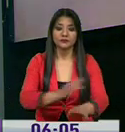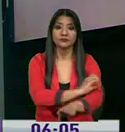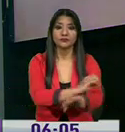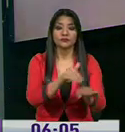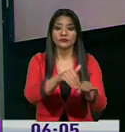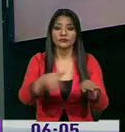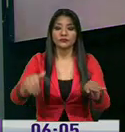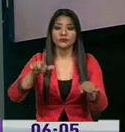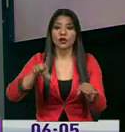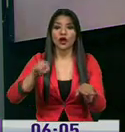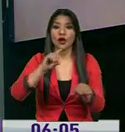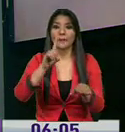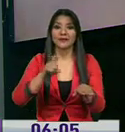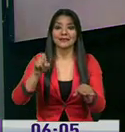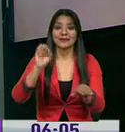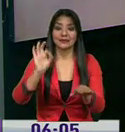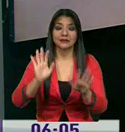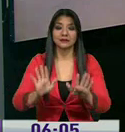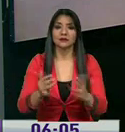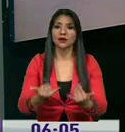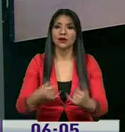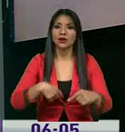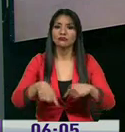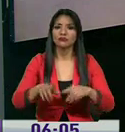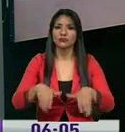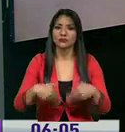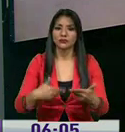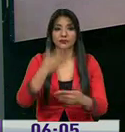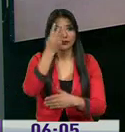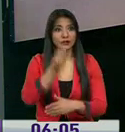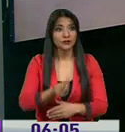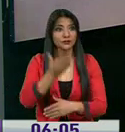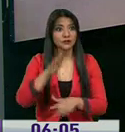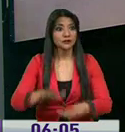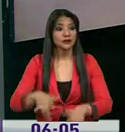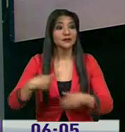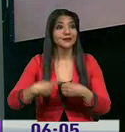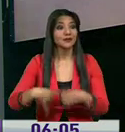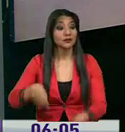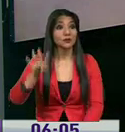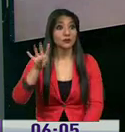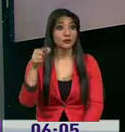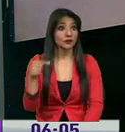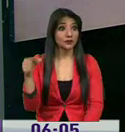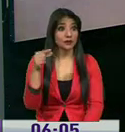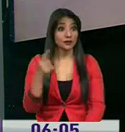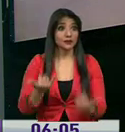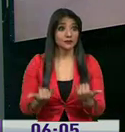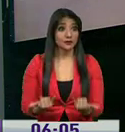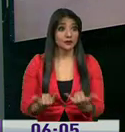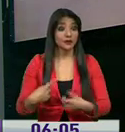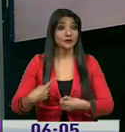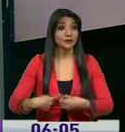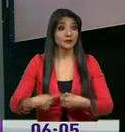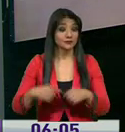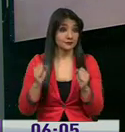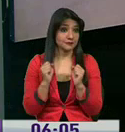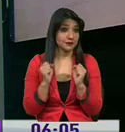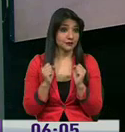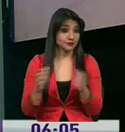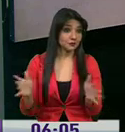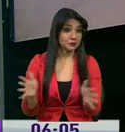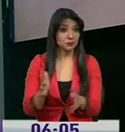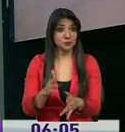nos informa cómo está el tráfico a esta hora. Sofía, buen día. La temperatura 4 grados centígrados a esta hora en la ciudad de Quito. Hay vientecito,